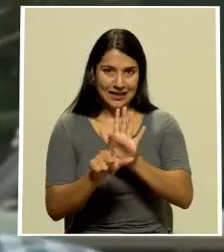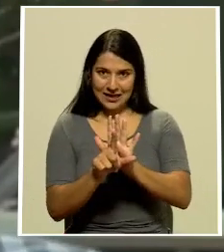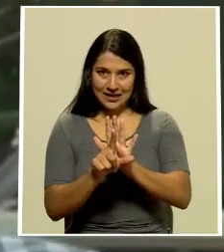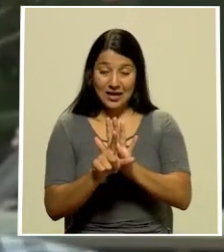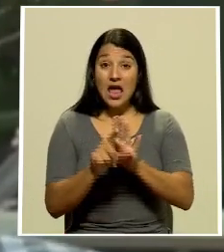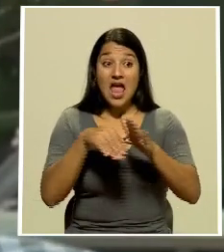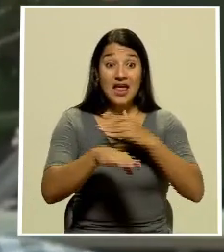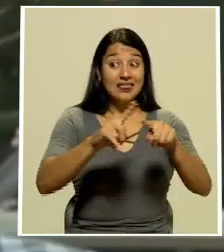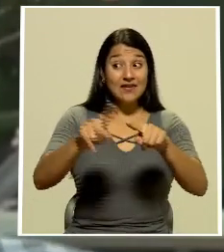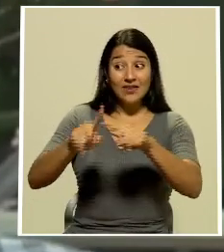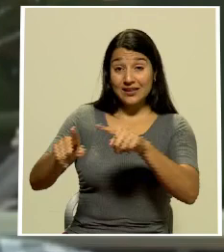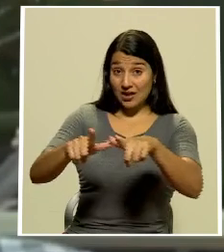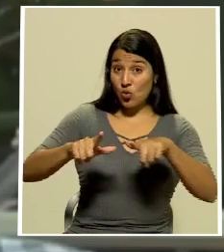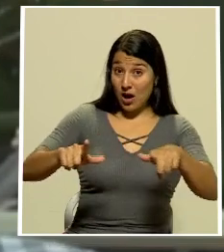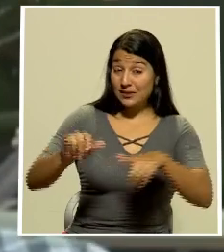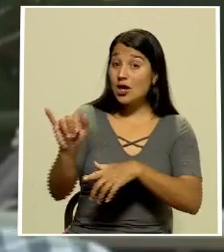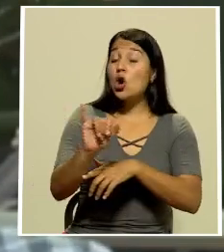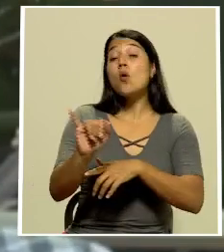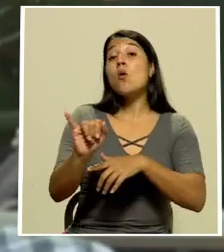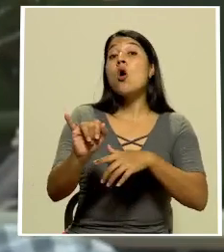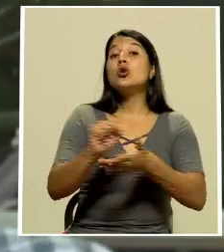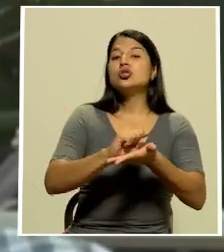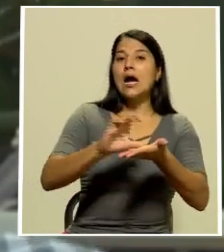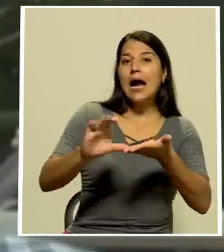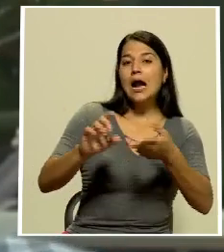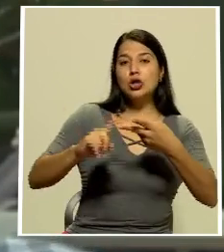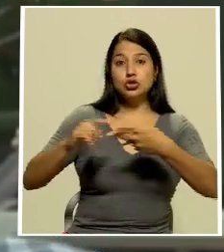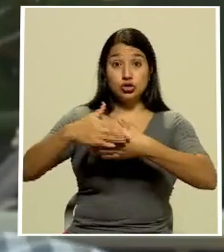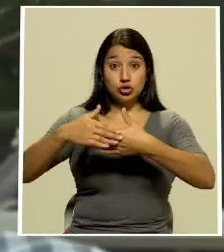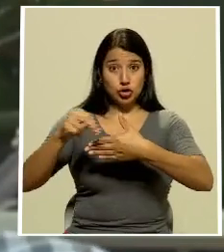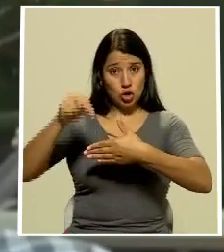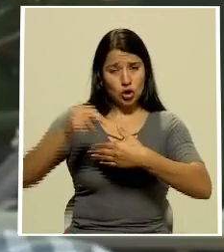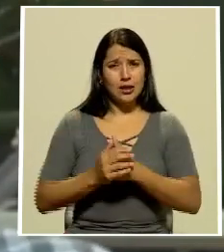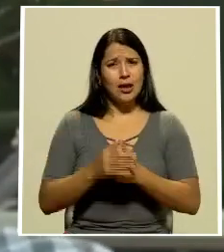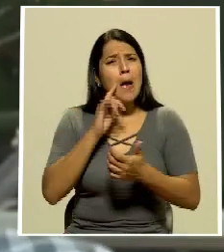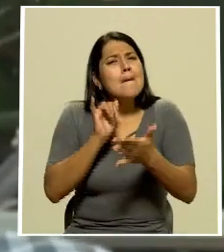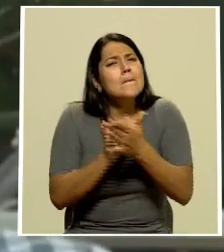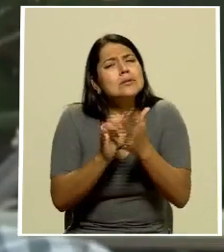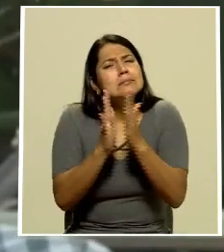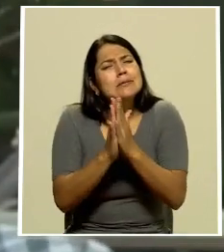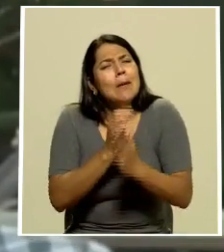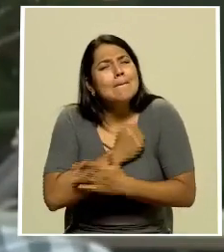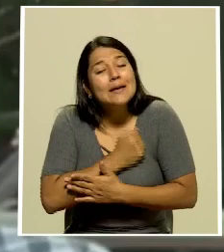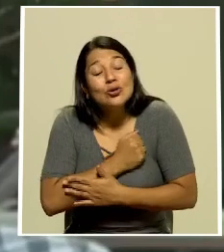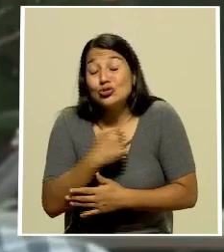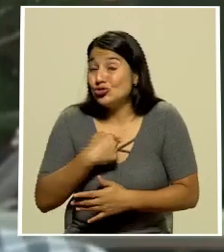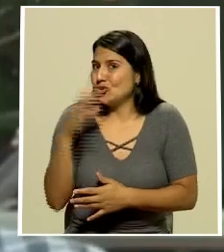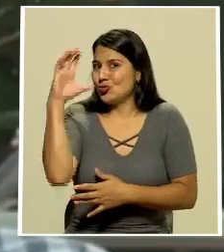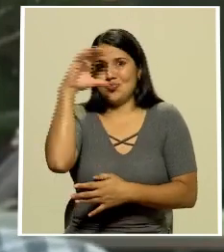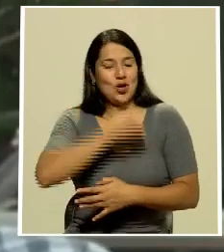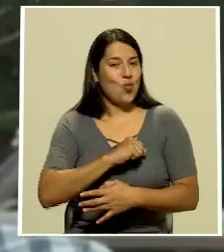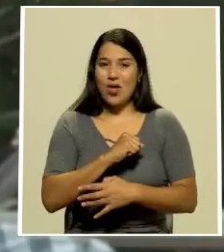San Carlos y la zona norte. Es por eso que pido perdón. No percaté del avance del